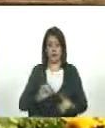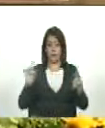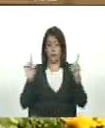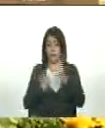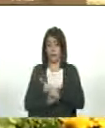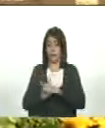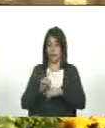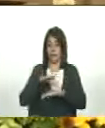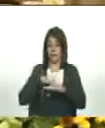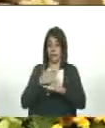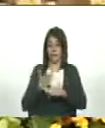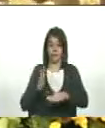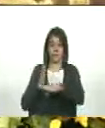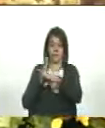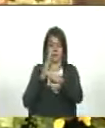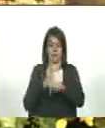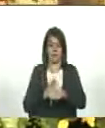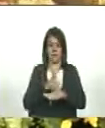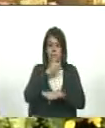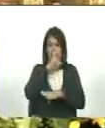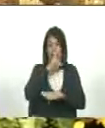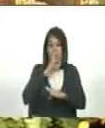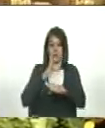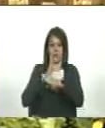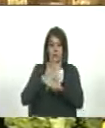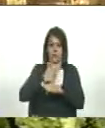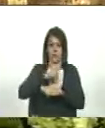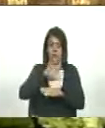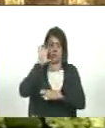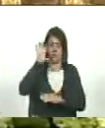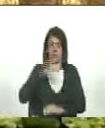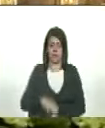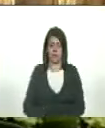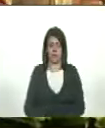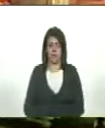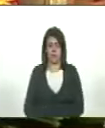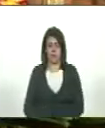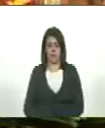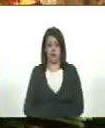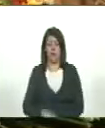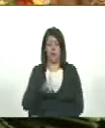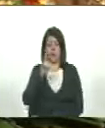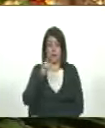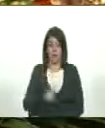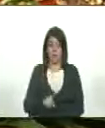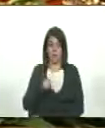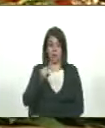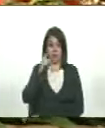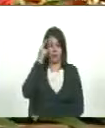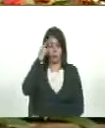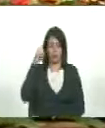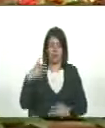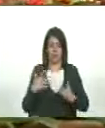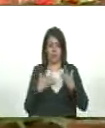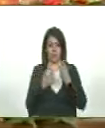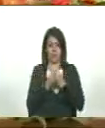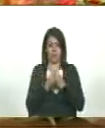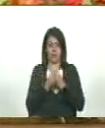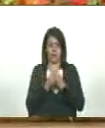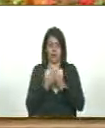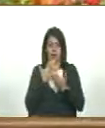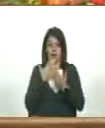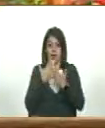los efectos del bloqueo criminal contra nuestro país. Esto estuvo también, como ustedes saben, acompañado